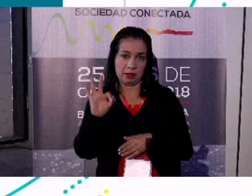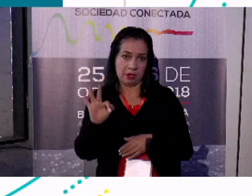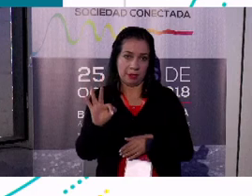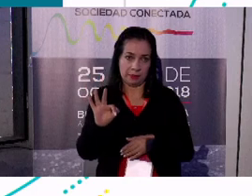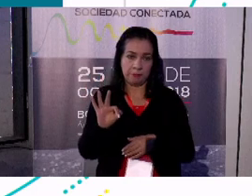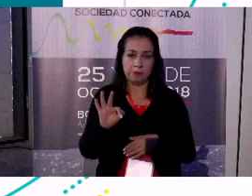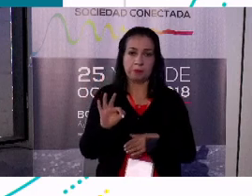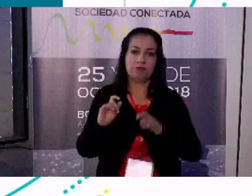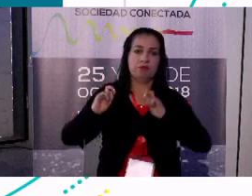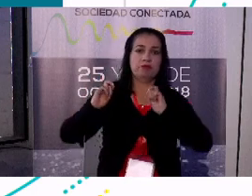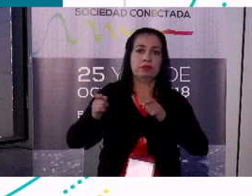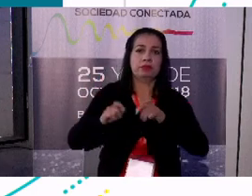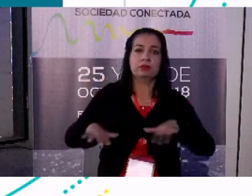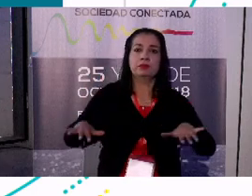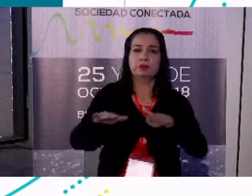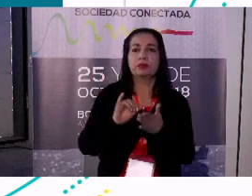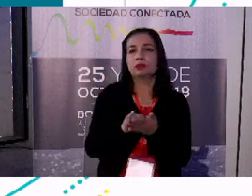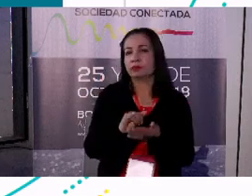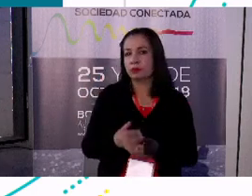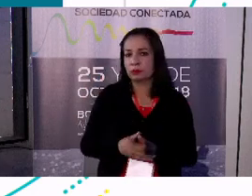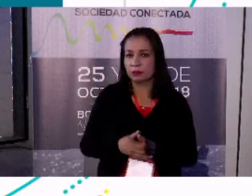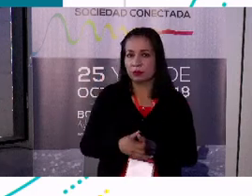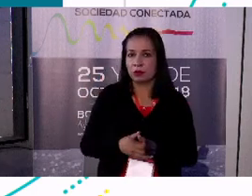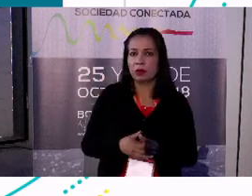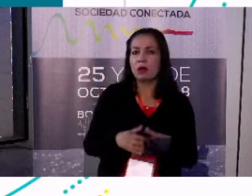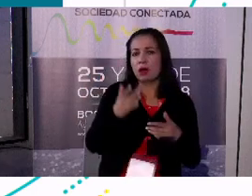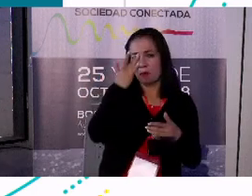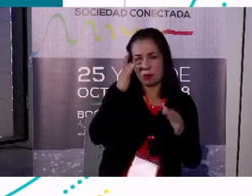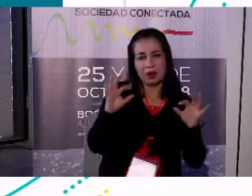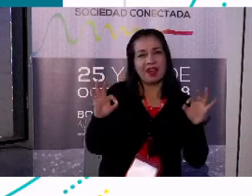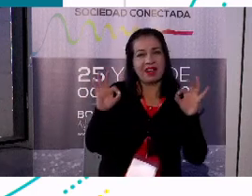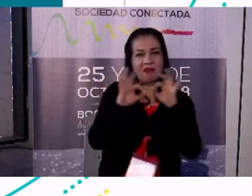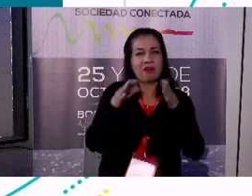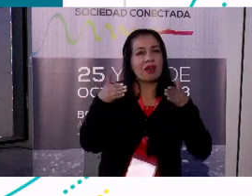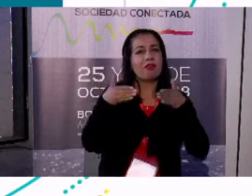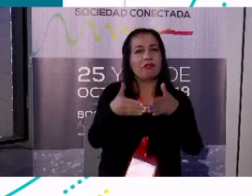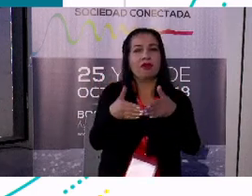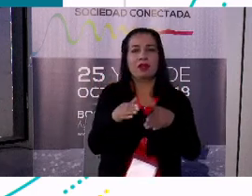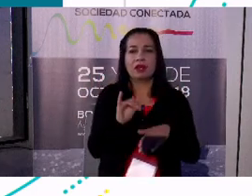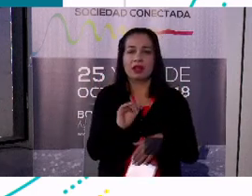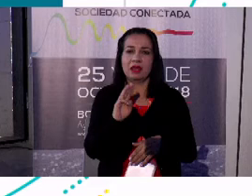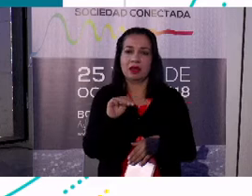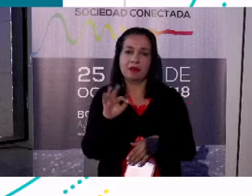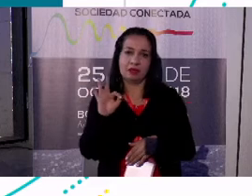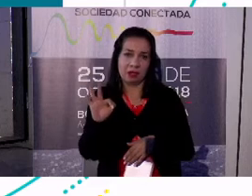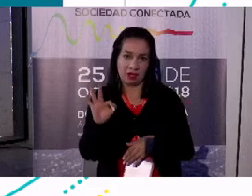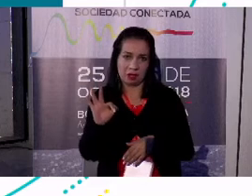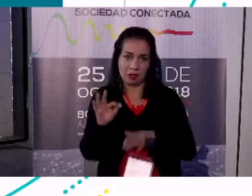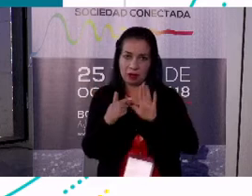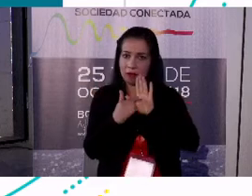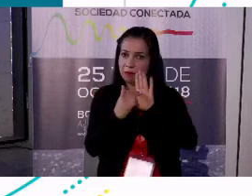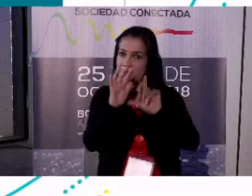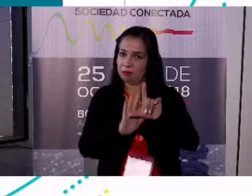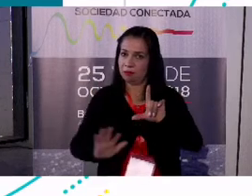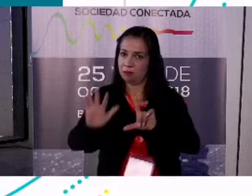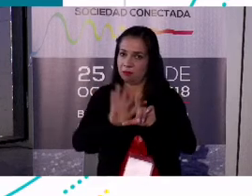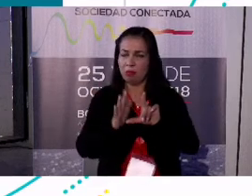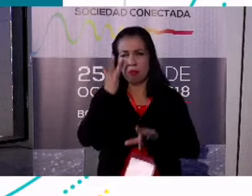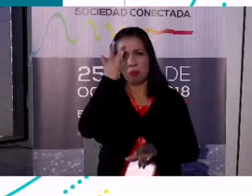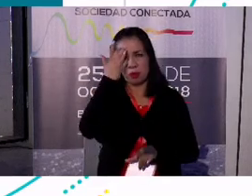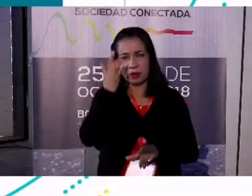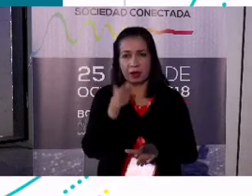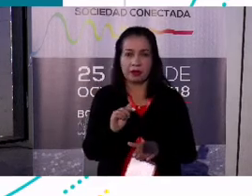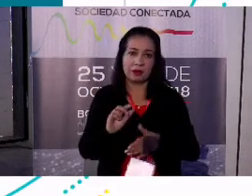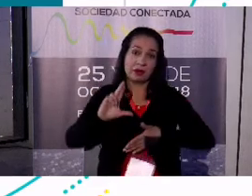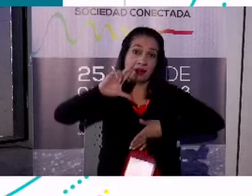qué Por qué imt Y por qué el enfoque de imt por lo menos en la presentación Es porque en Latinoamérica y pues